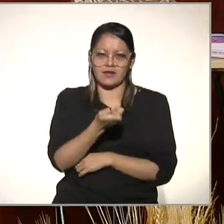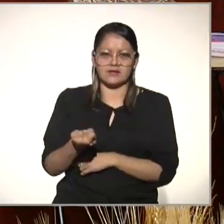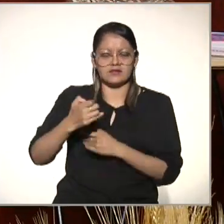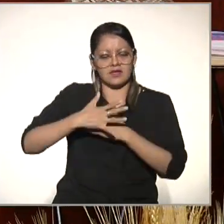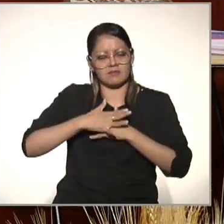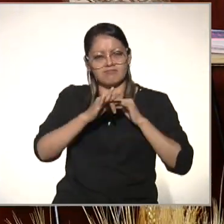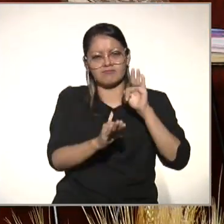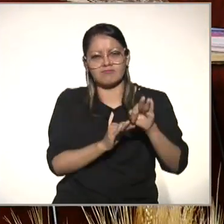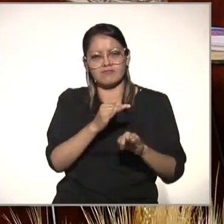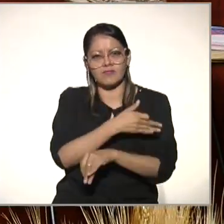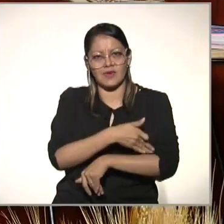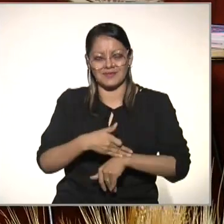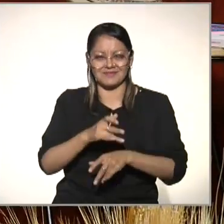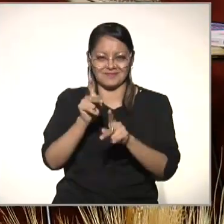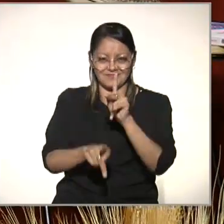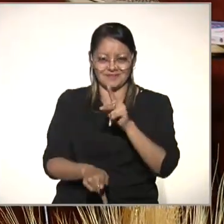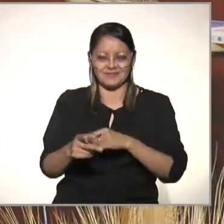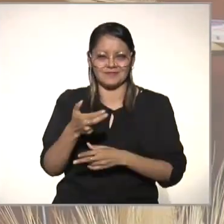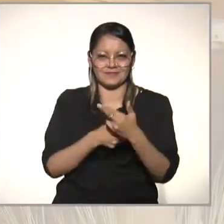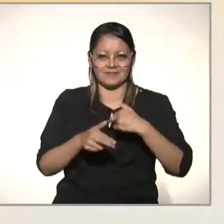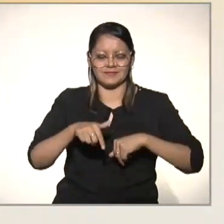amorosa desde la familia. No se vayan, una pausa.